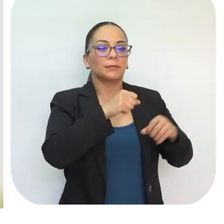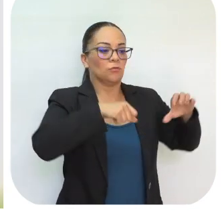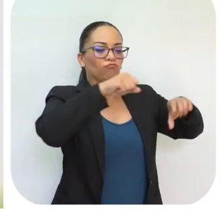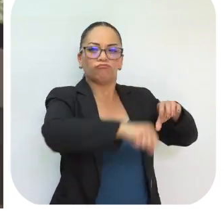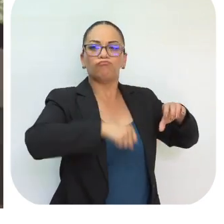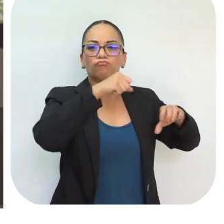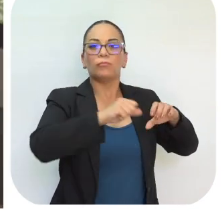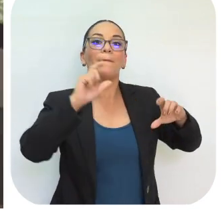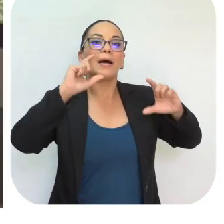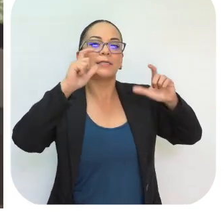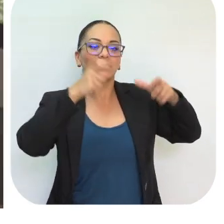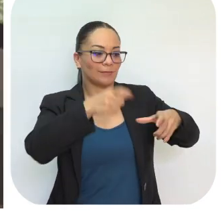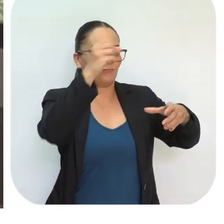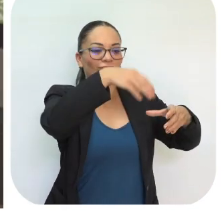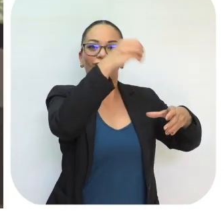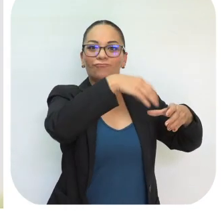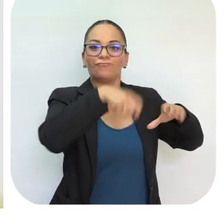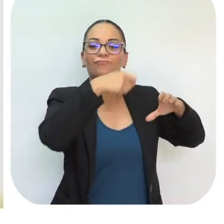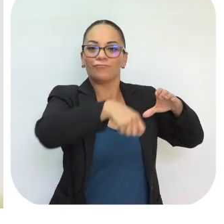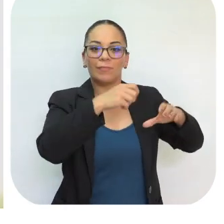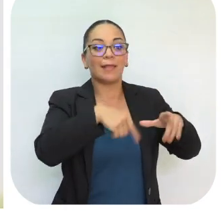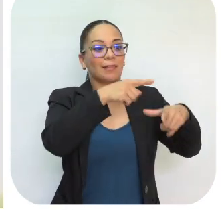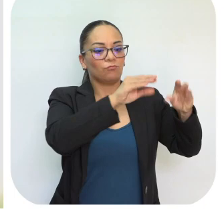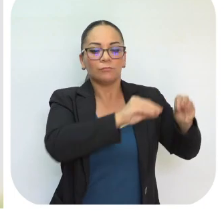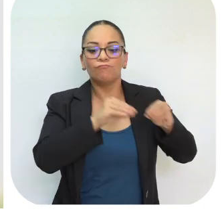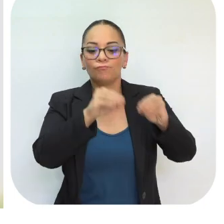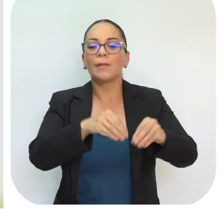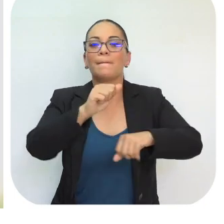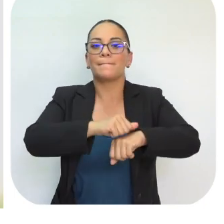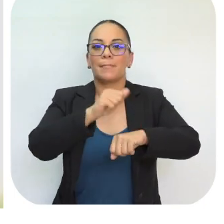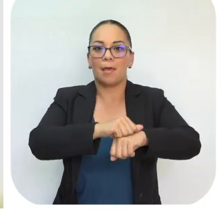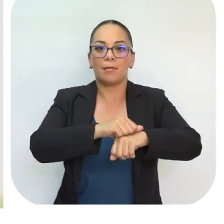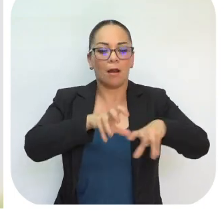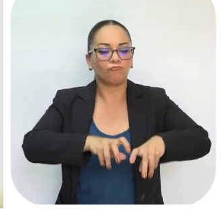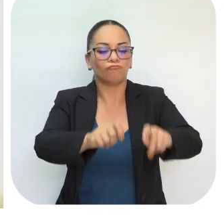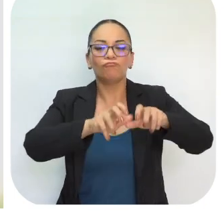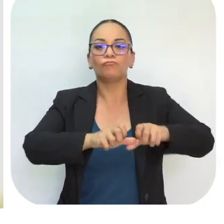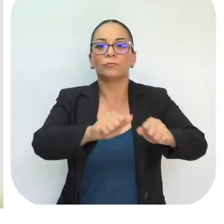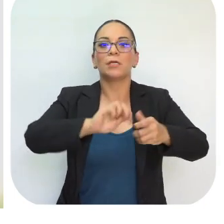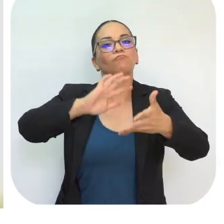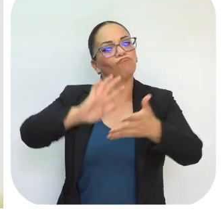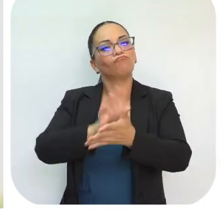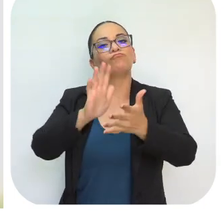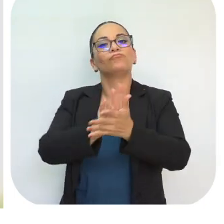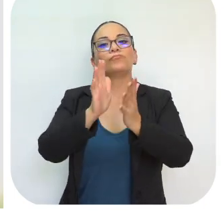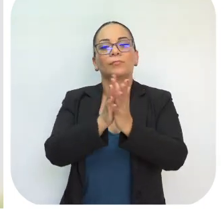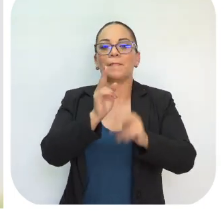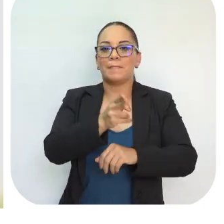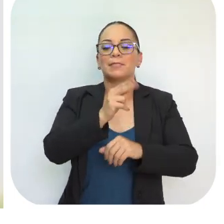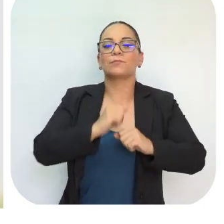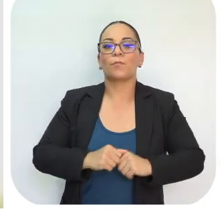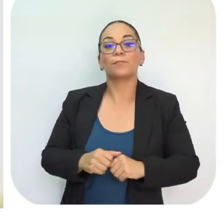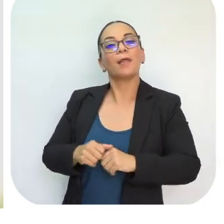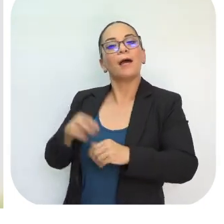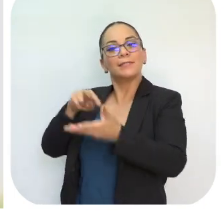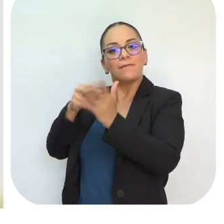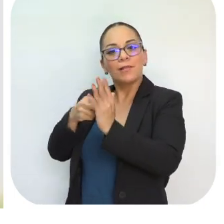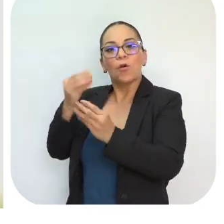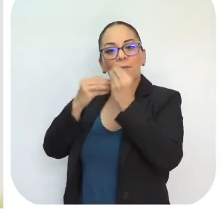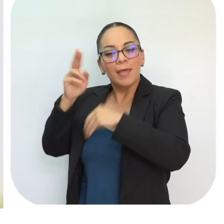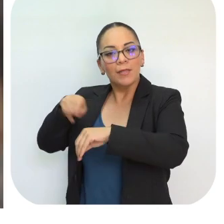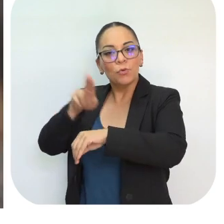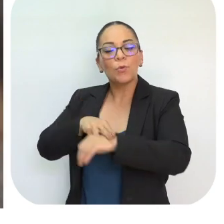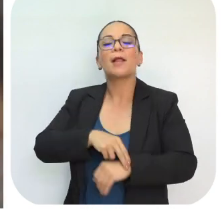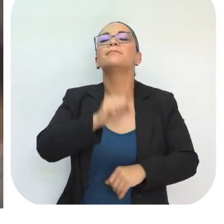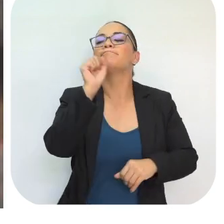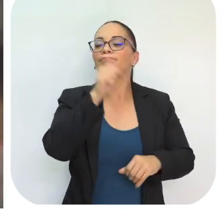maíz y luego la ponía en la piedra para pasarla y coger ahí y palmear las tortillas. Comida natural. Comida